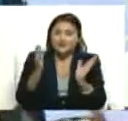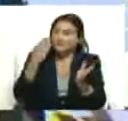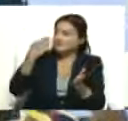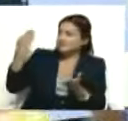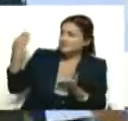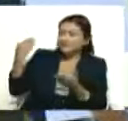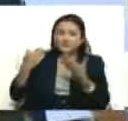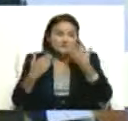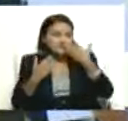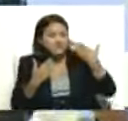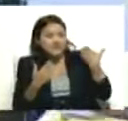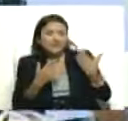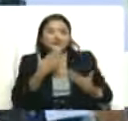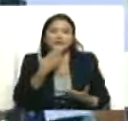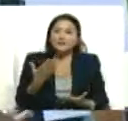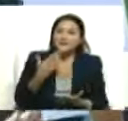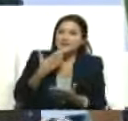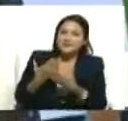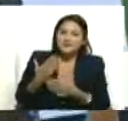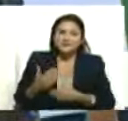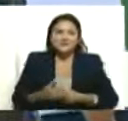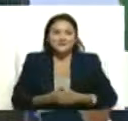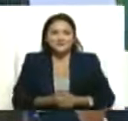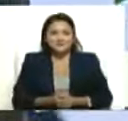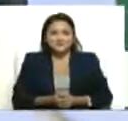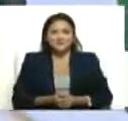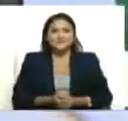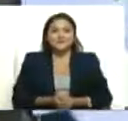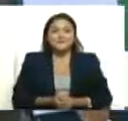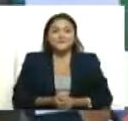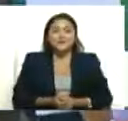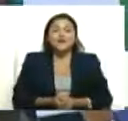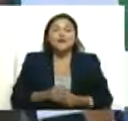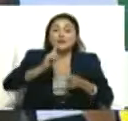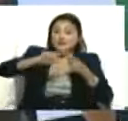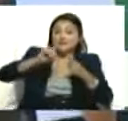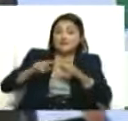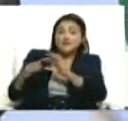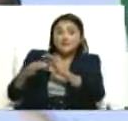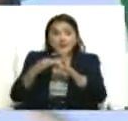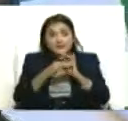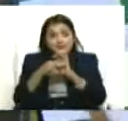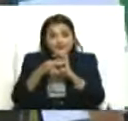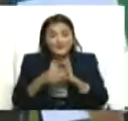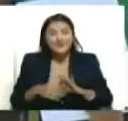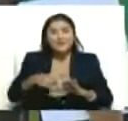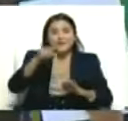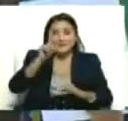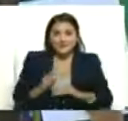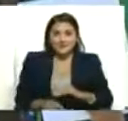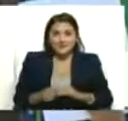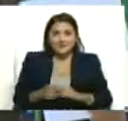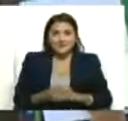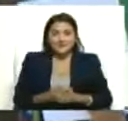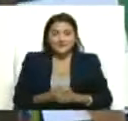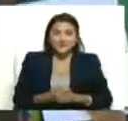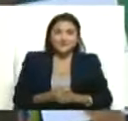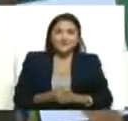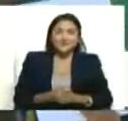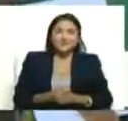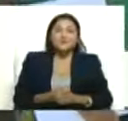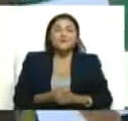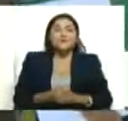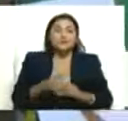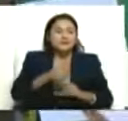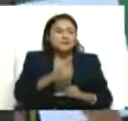se las doy de corazón y de verdad. Se las doy de verdad. Las cosas que nos unen debemos siempre potenciarlas. Las cosas